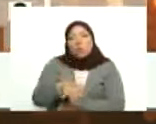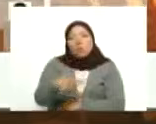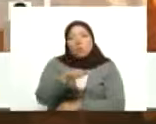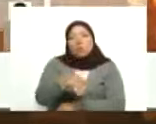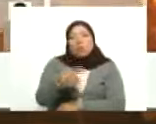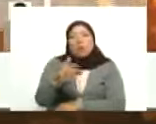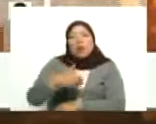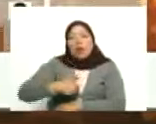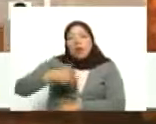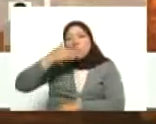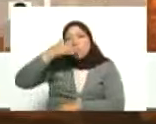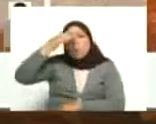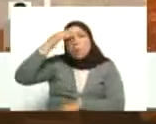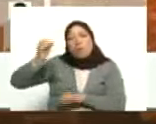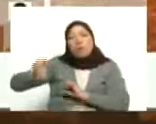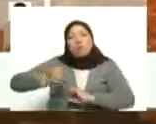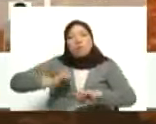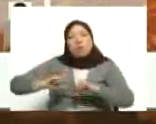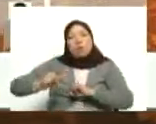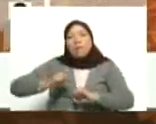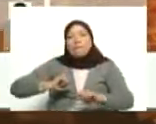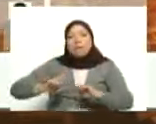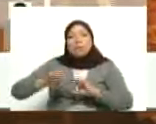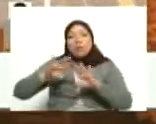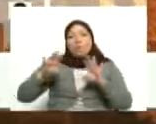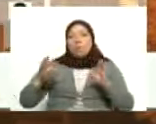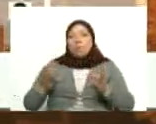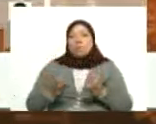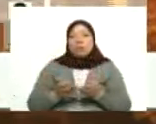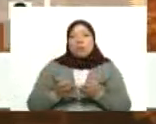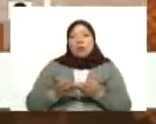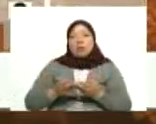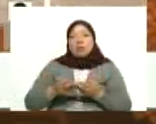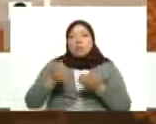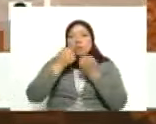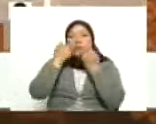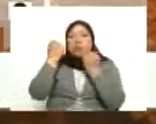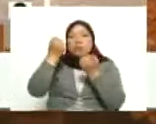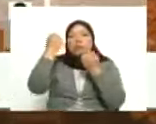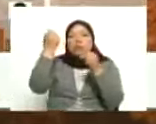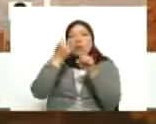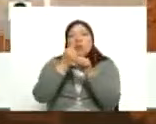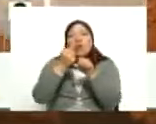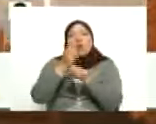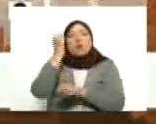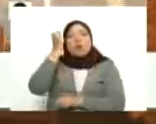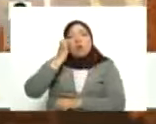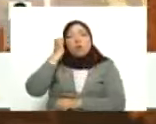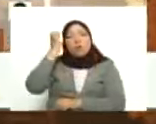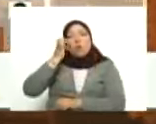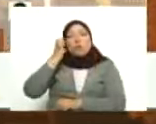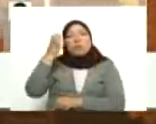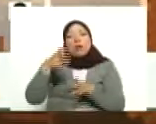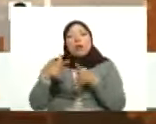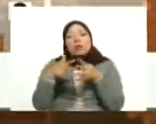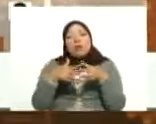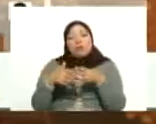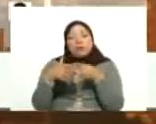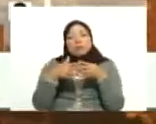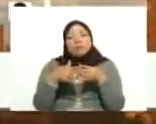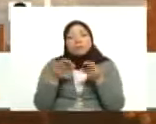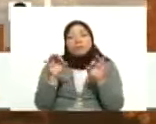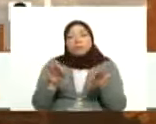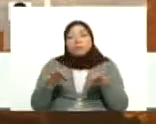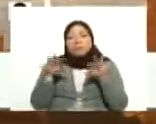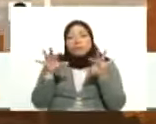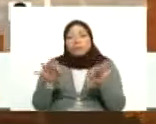pueblo árabe, movilizado a nivel mundial. Las manifestaciones que hemos visto multitudinarias en Europa, en Estados Unidos, en Canadá,